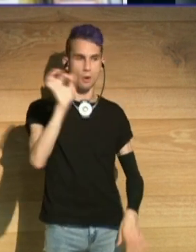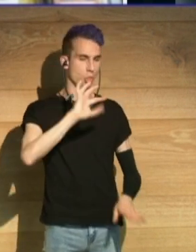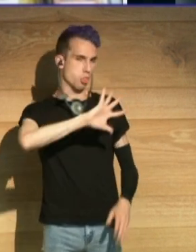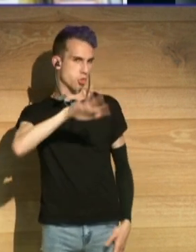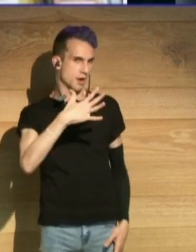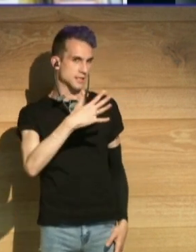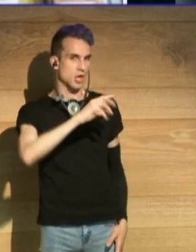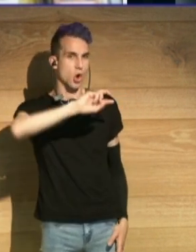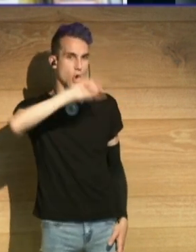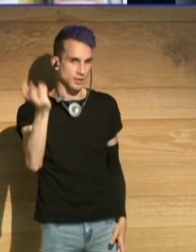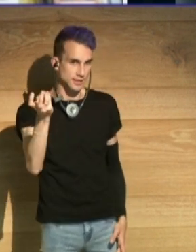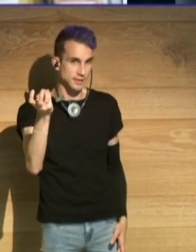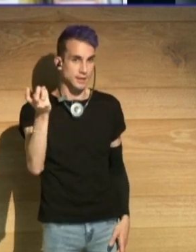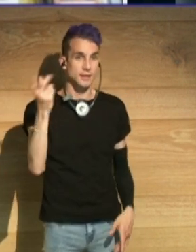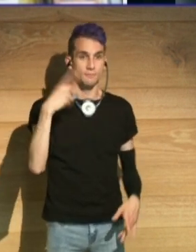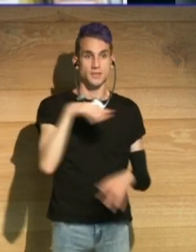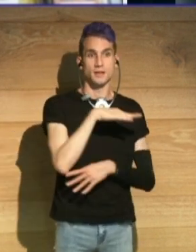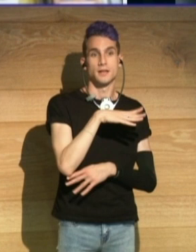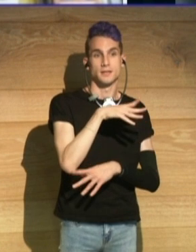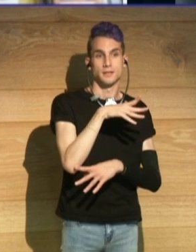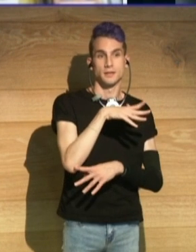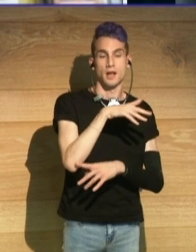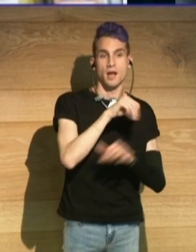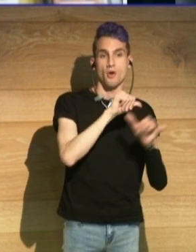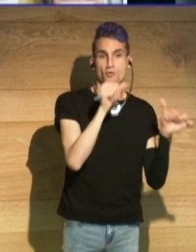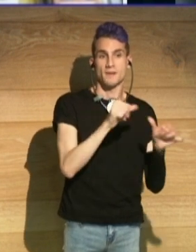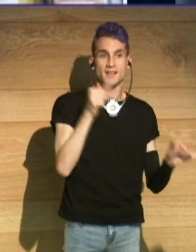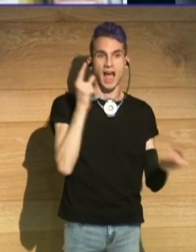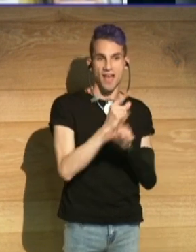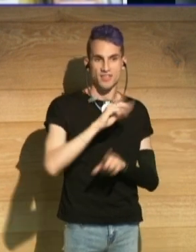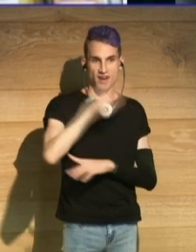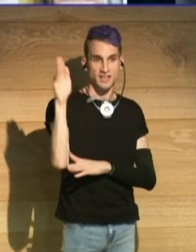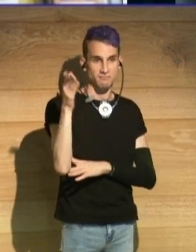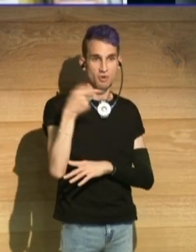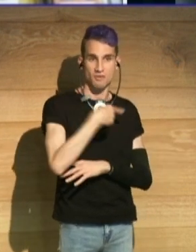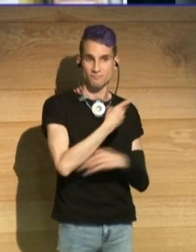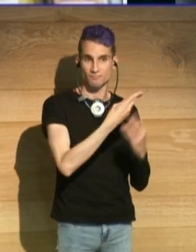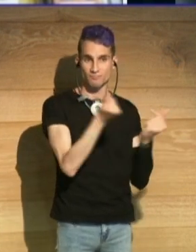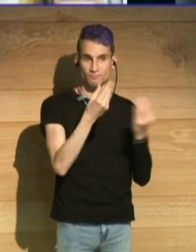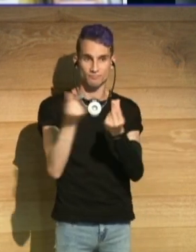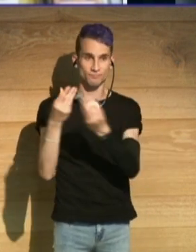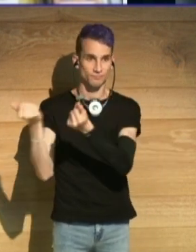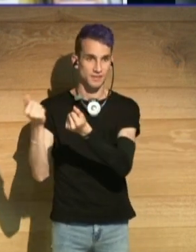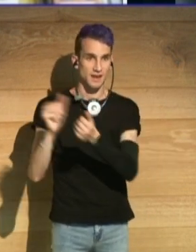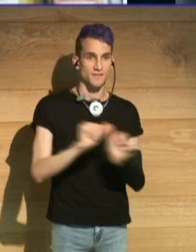sitios, se están muriendo. Las formas del antifascismo, de la defensa de los valores democráticos heredados del